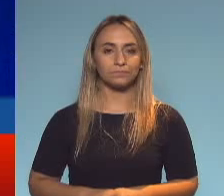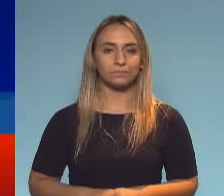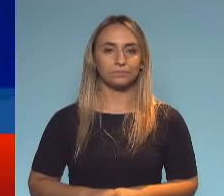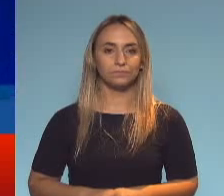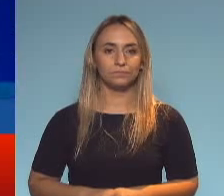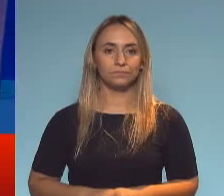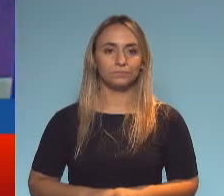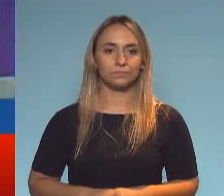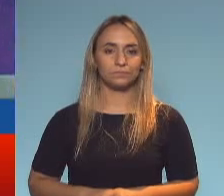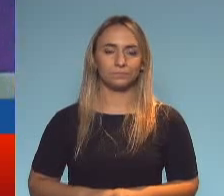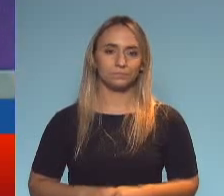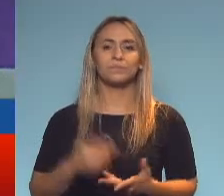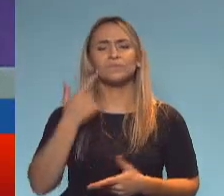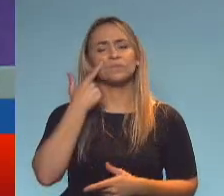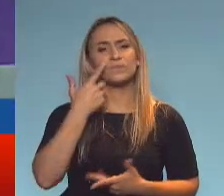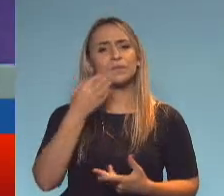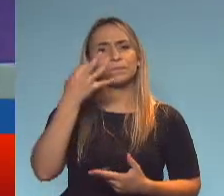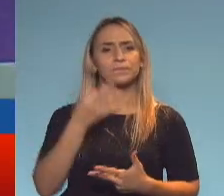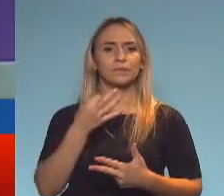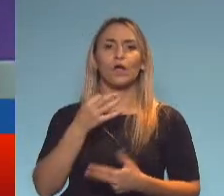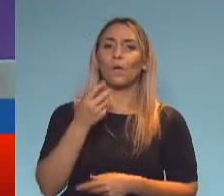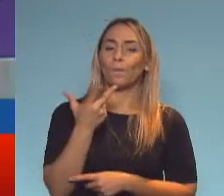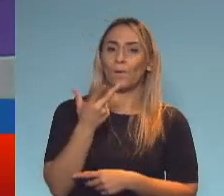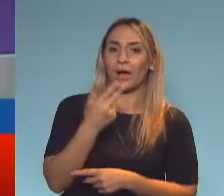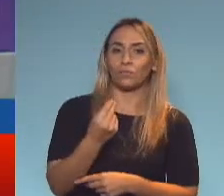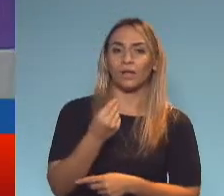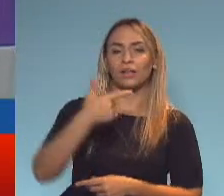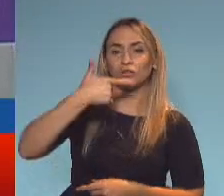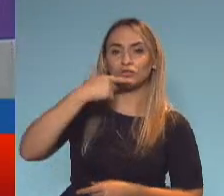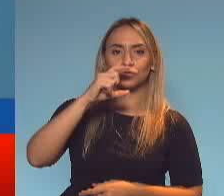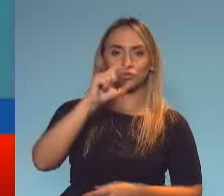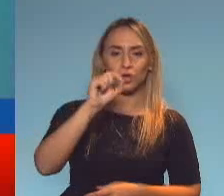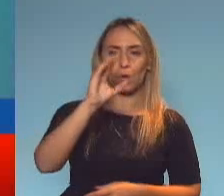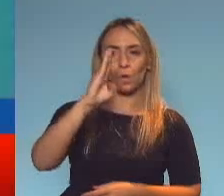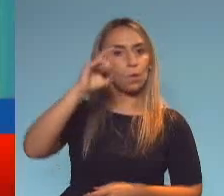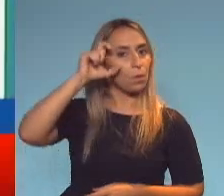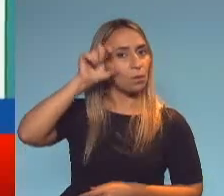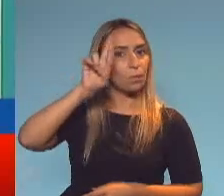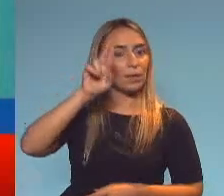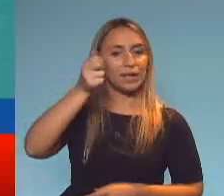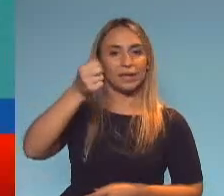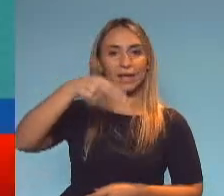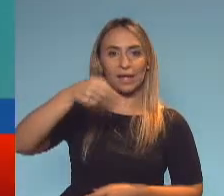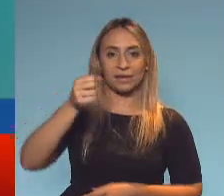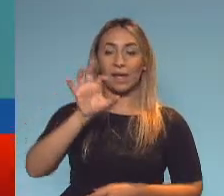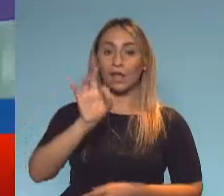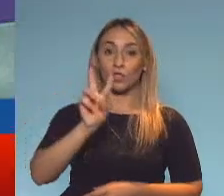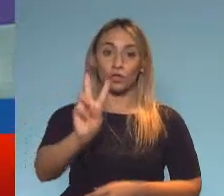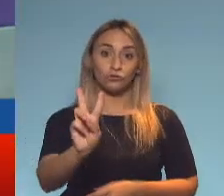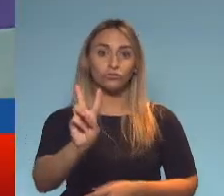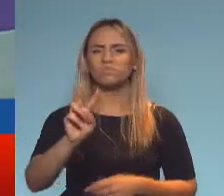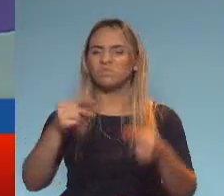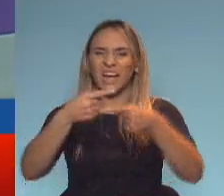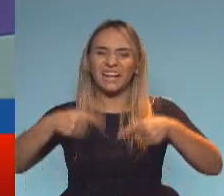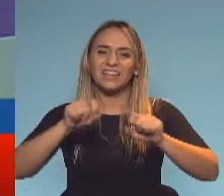¿cuáles son, digamos, el tema de la Soberana 2, que es la que estamos hablando? ¿Cuáles son algunas de las principales características de esta vacuna?